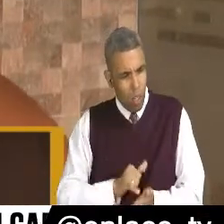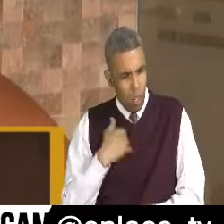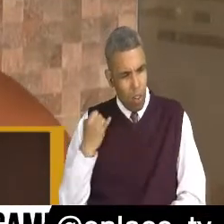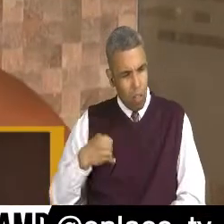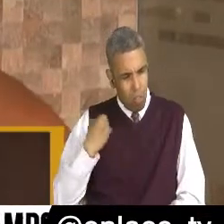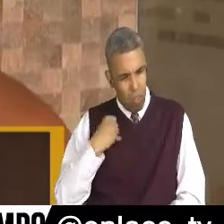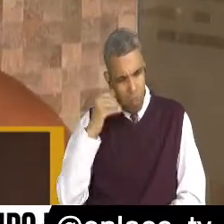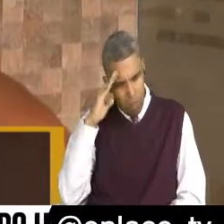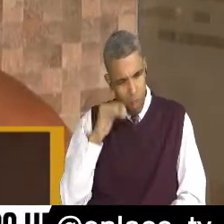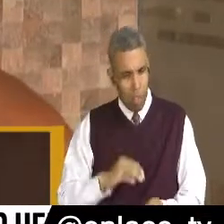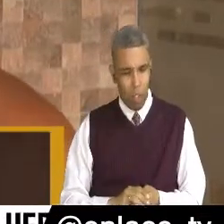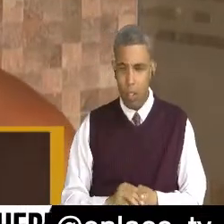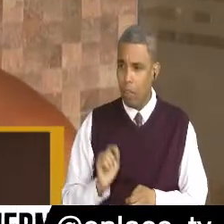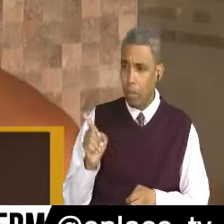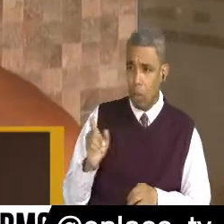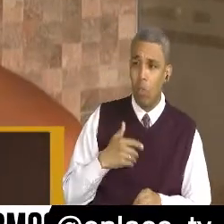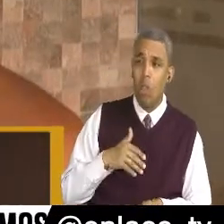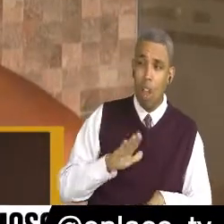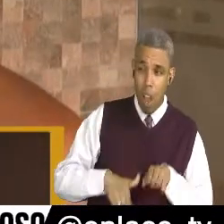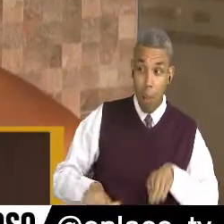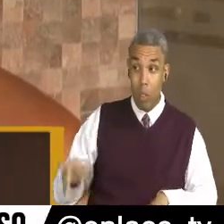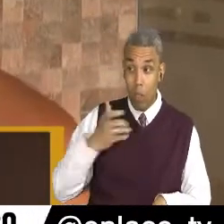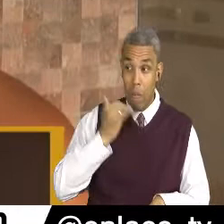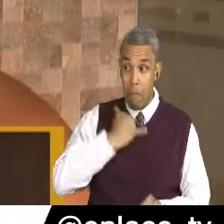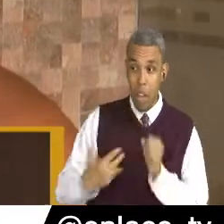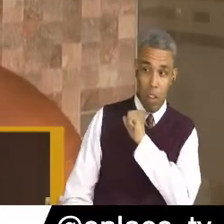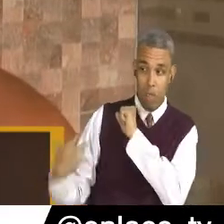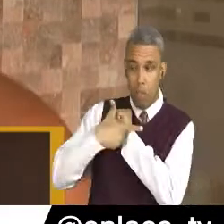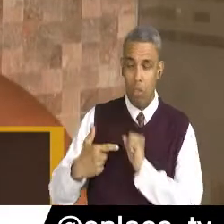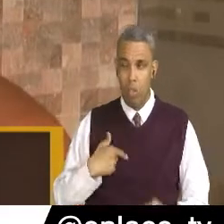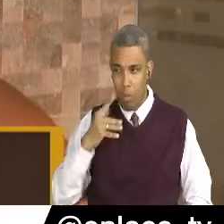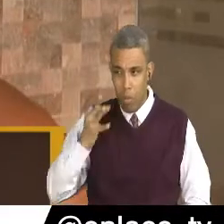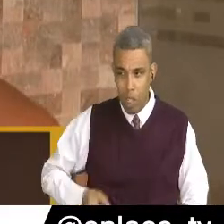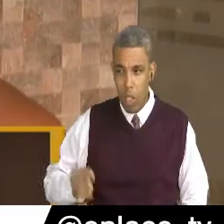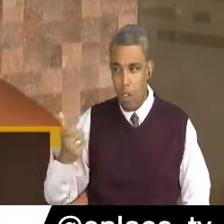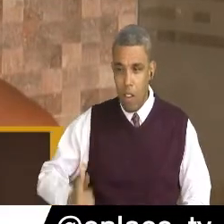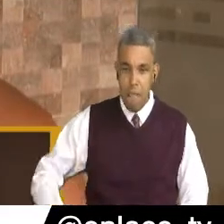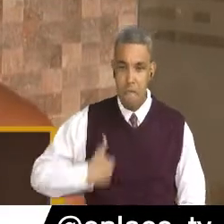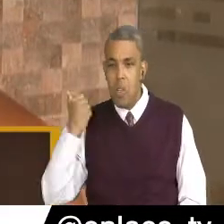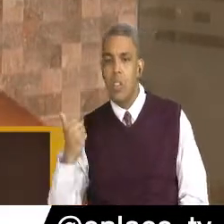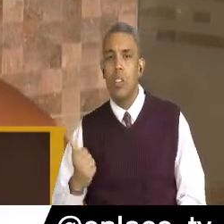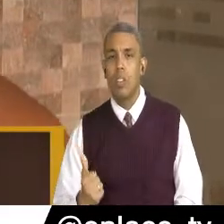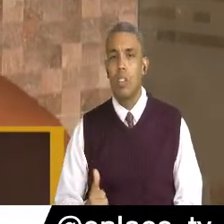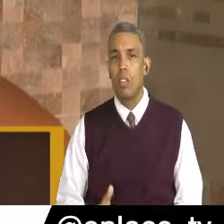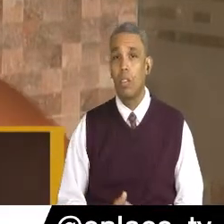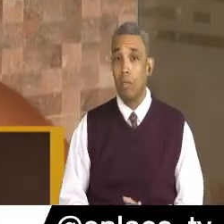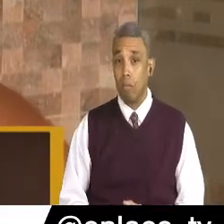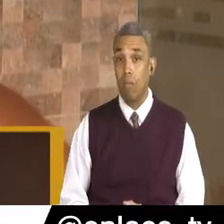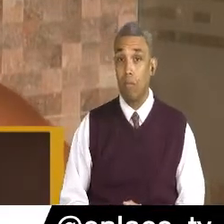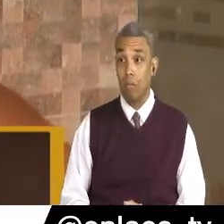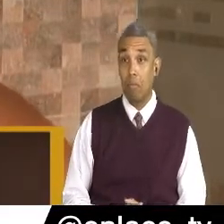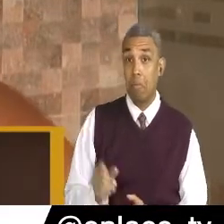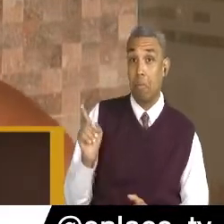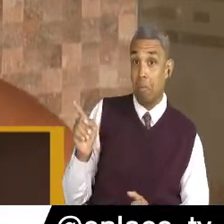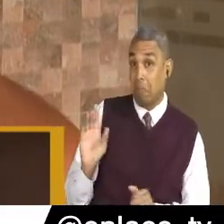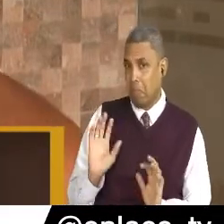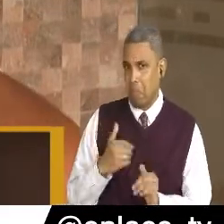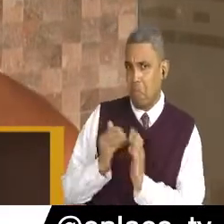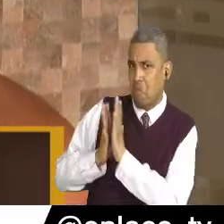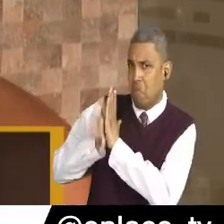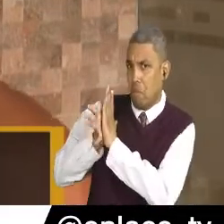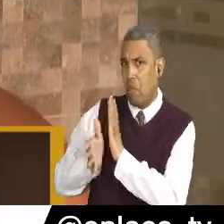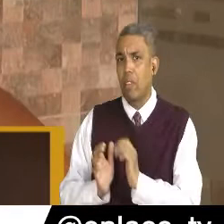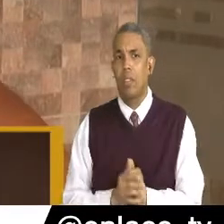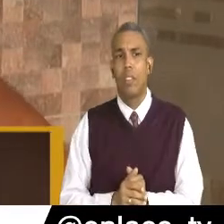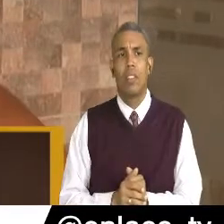veces las cagan con uno, lo tratan mal a uno, se aprovechan del camuflado. Entonces el man, cuando ya atendió a